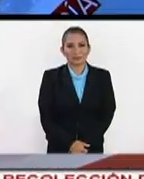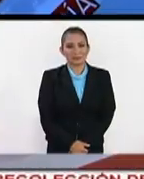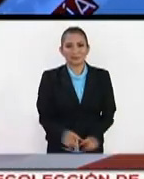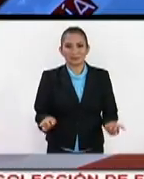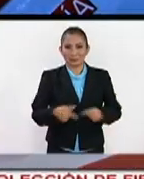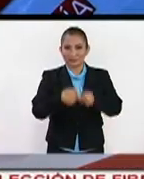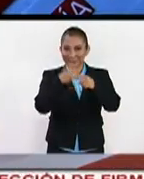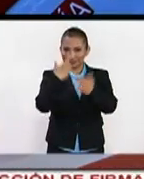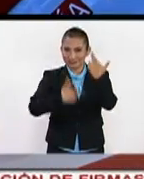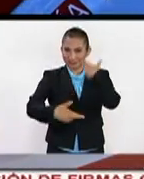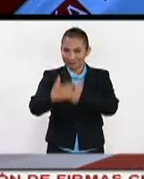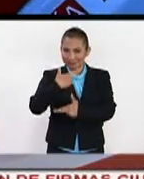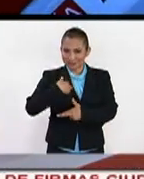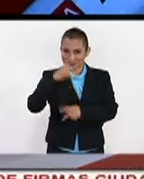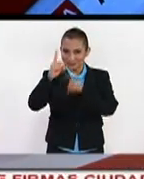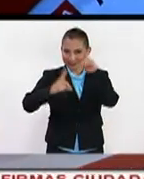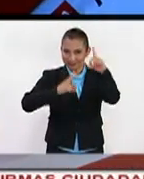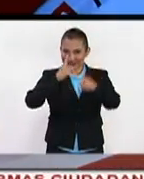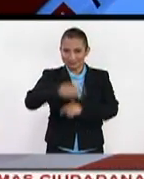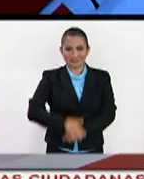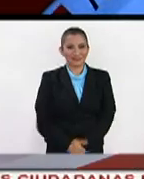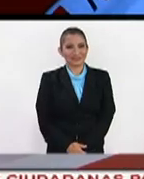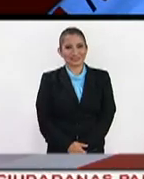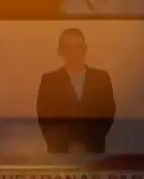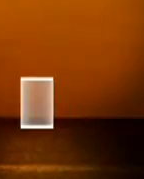Vamos al corte, regresamos con los deportes.